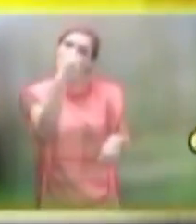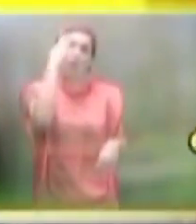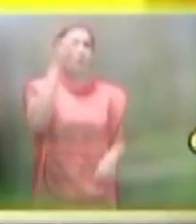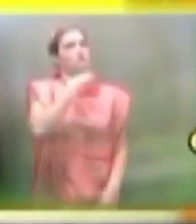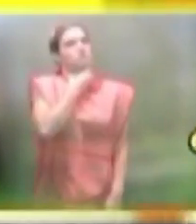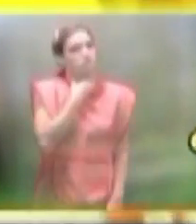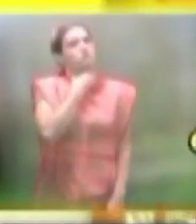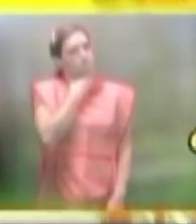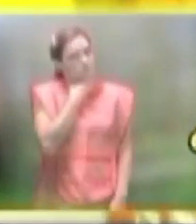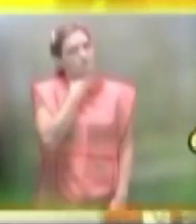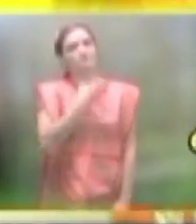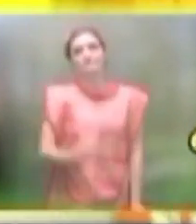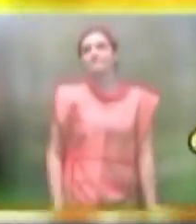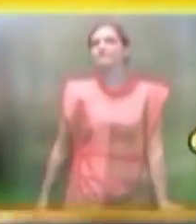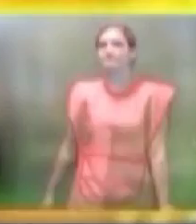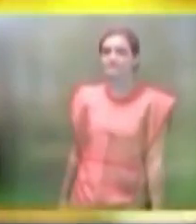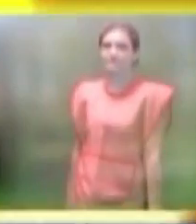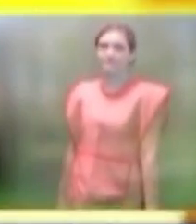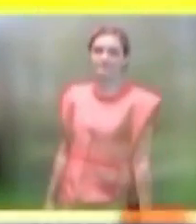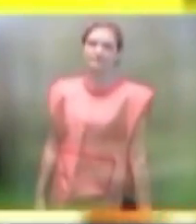a atragantar.